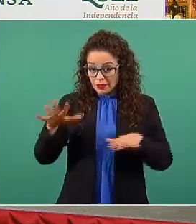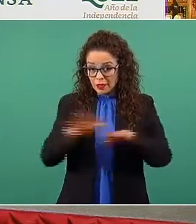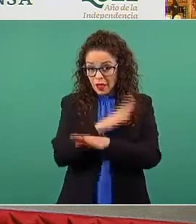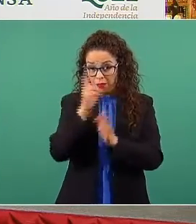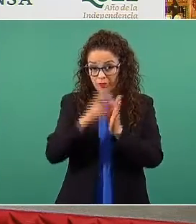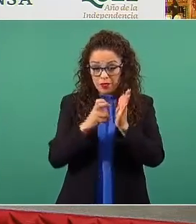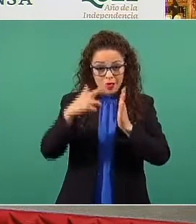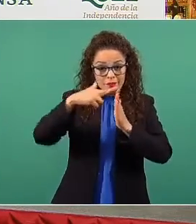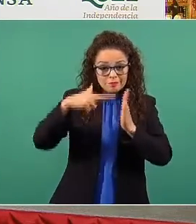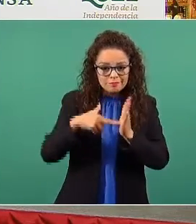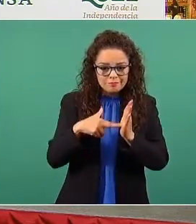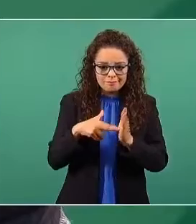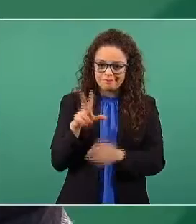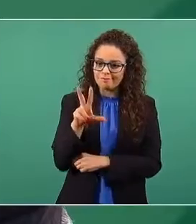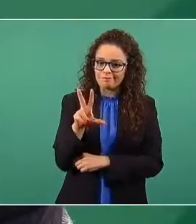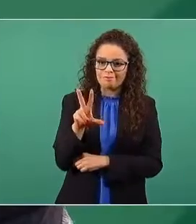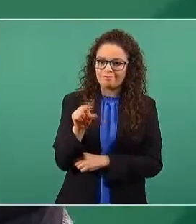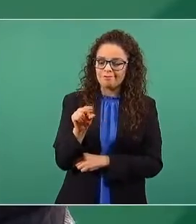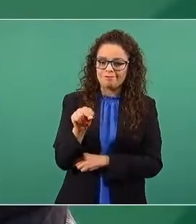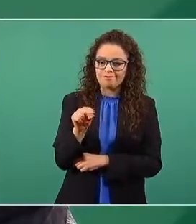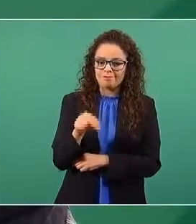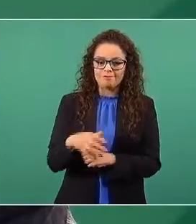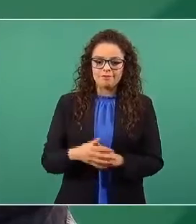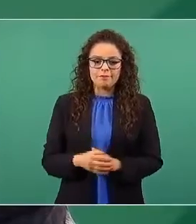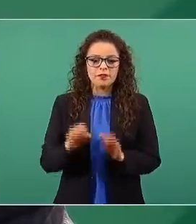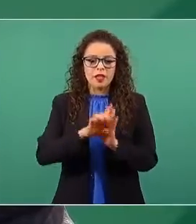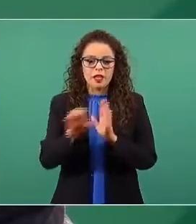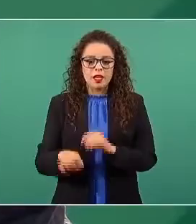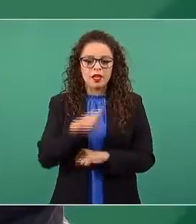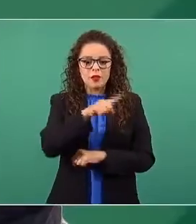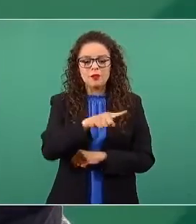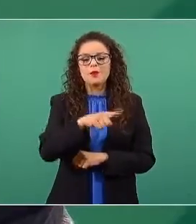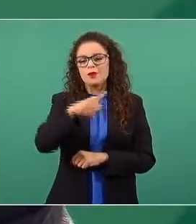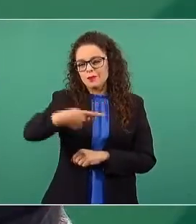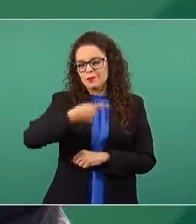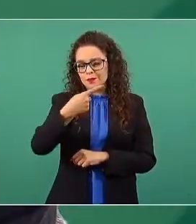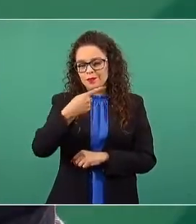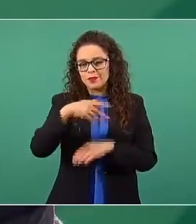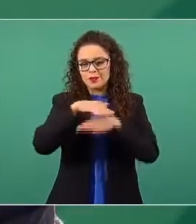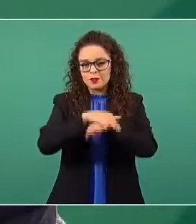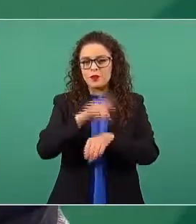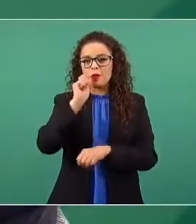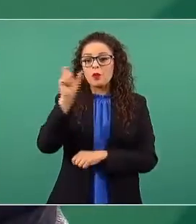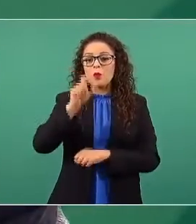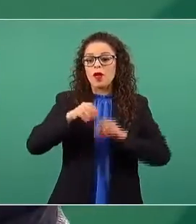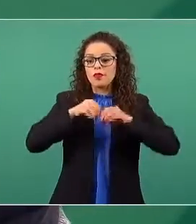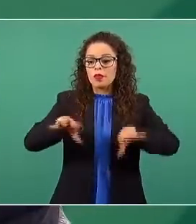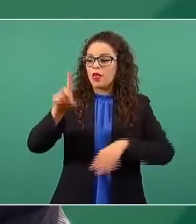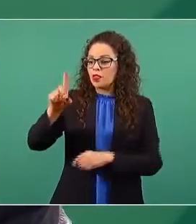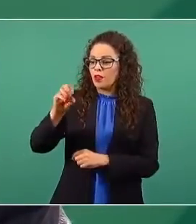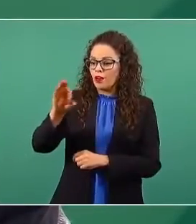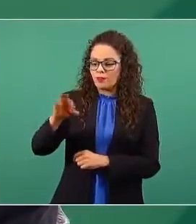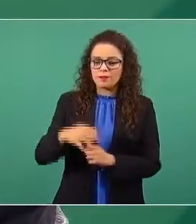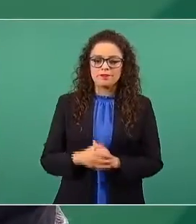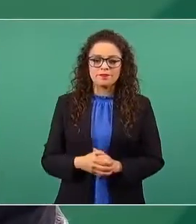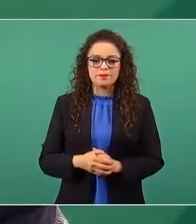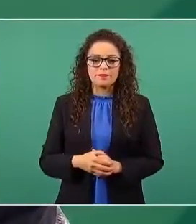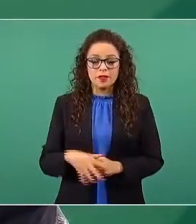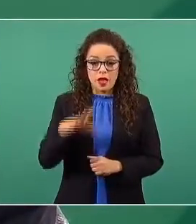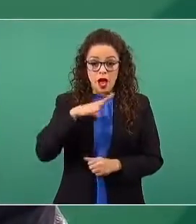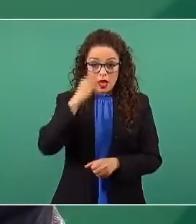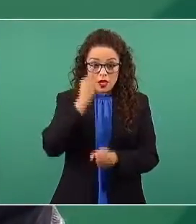propósito de la segunda parte de la pregunta sobre publicaciones en el Diario Oficial, tomando en cuenta el marco jurídico